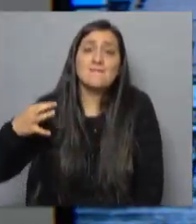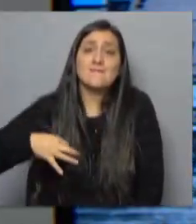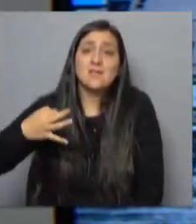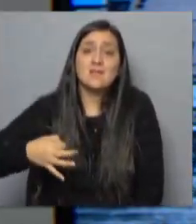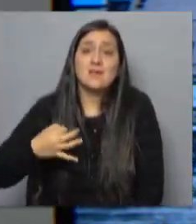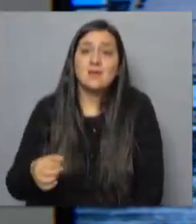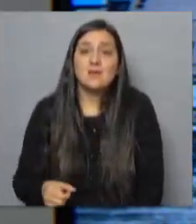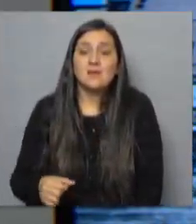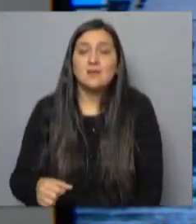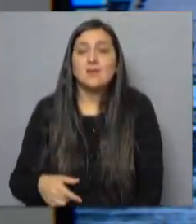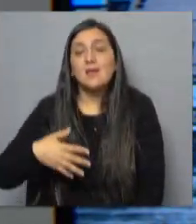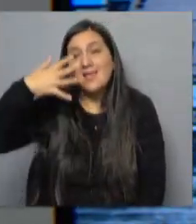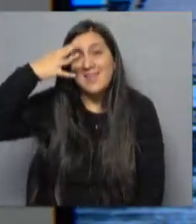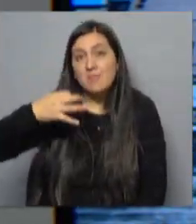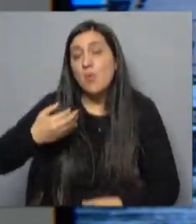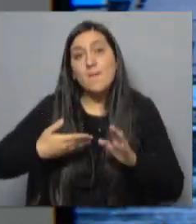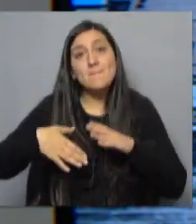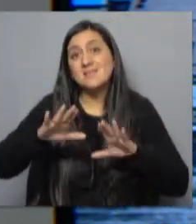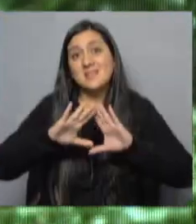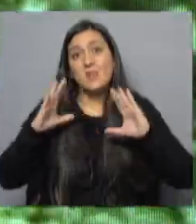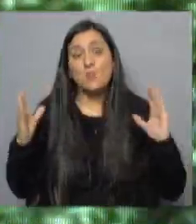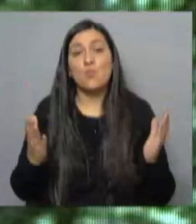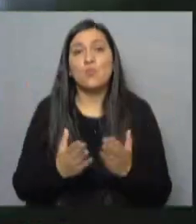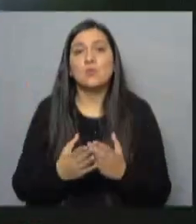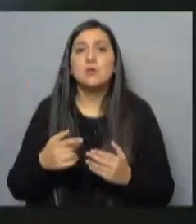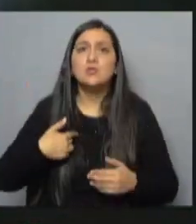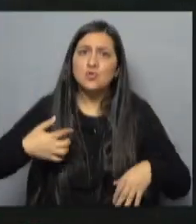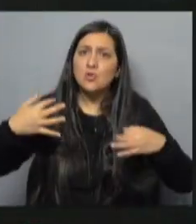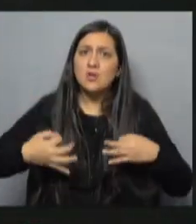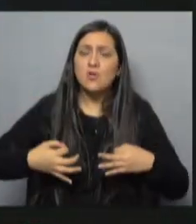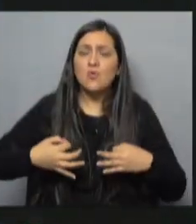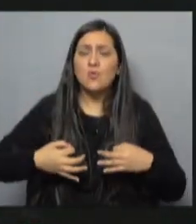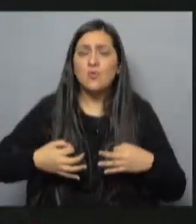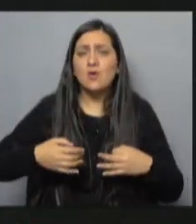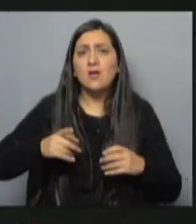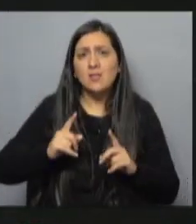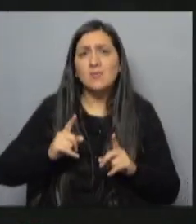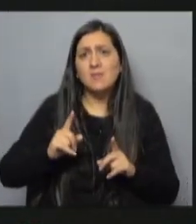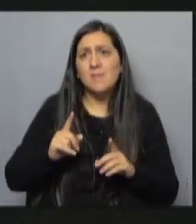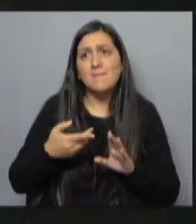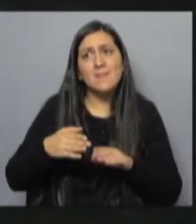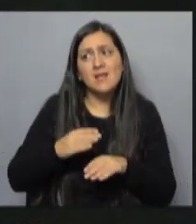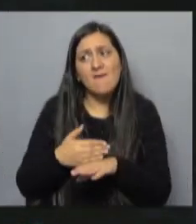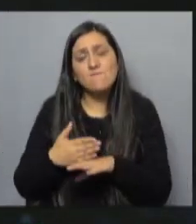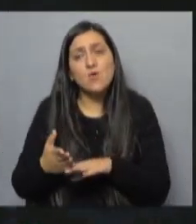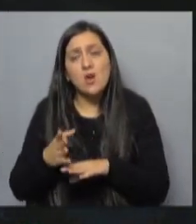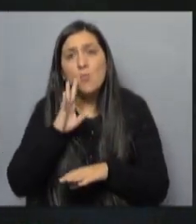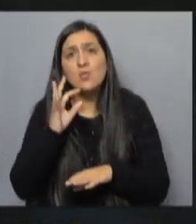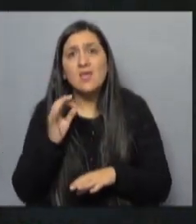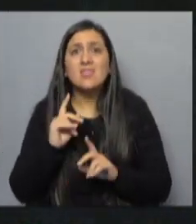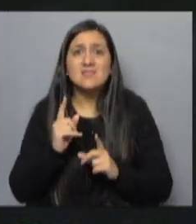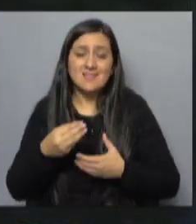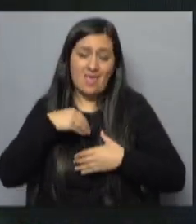nos hacen creer un poco más en el mundo. Sí, yo creo que también tiene que ser más que de afuera la oportunidad, tiene que ser desde adentro. A ver.